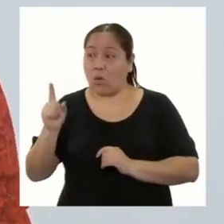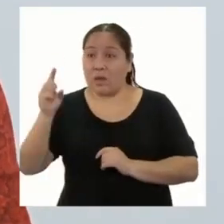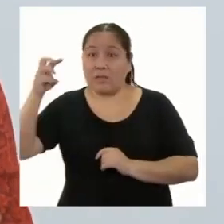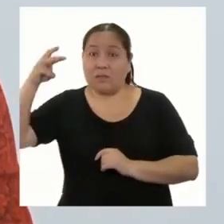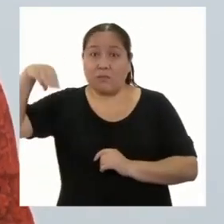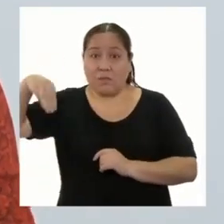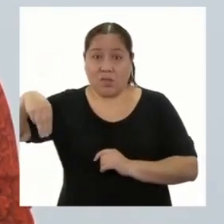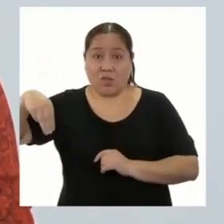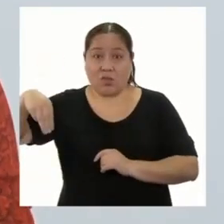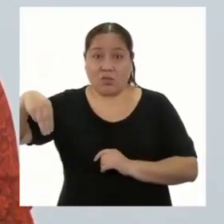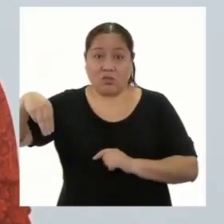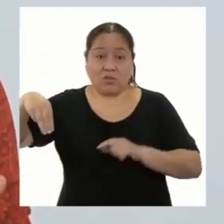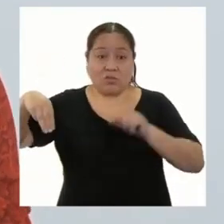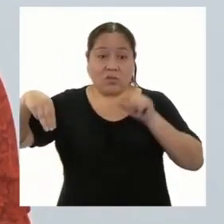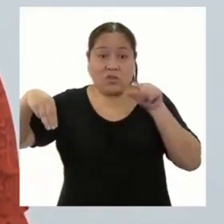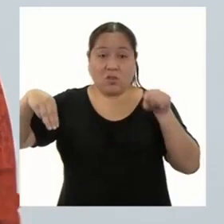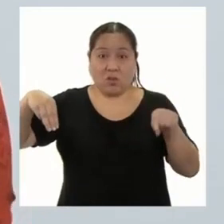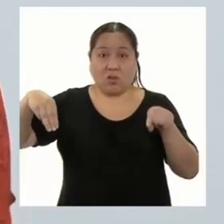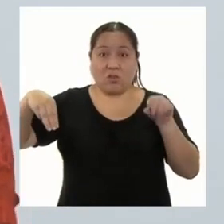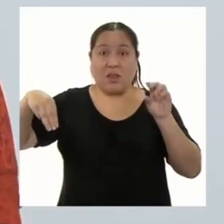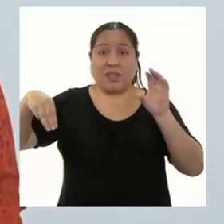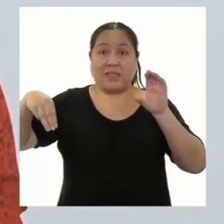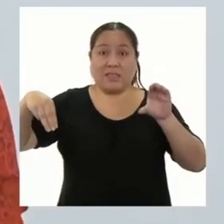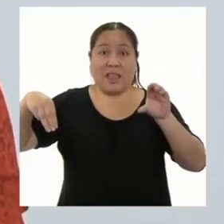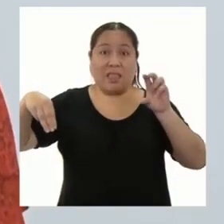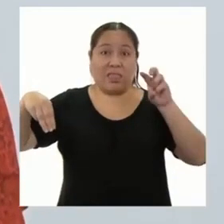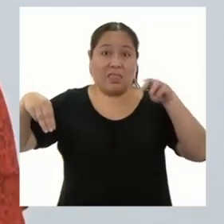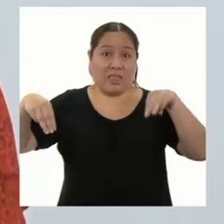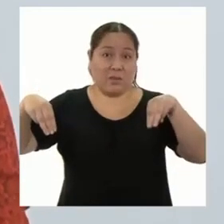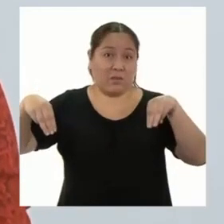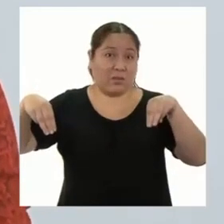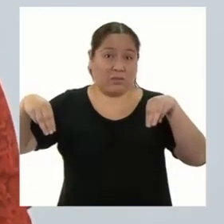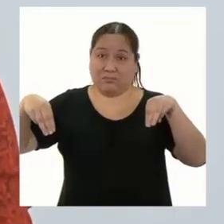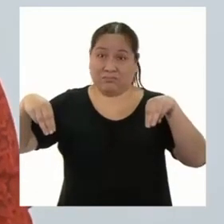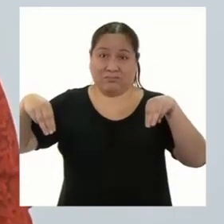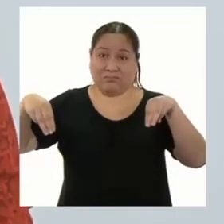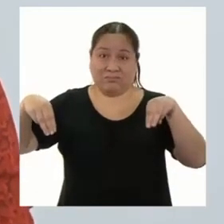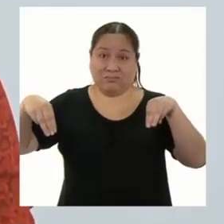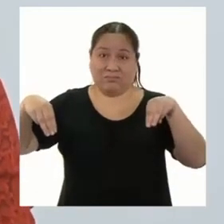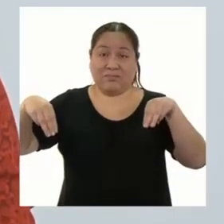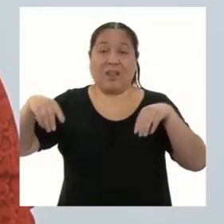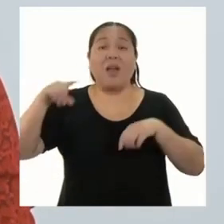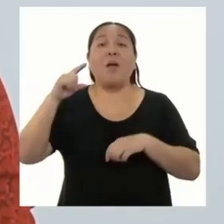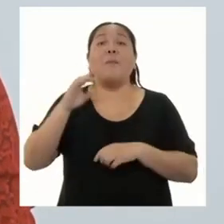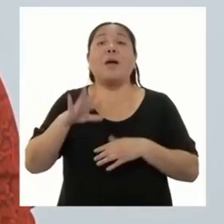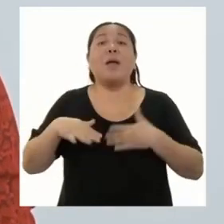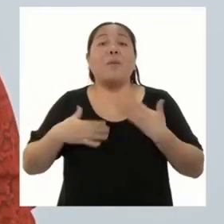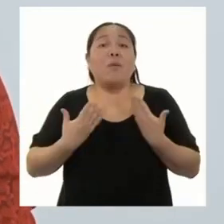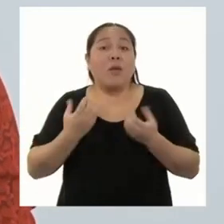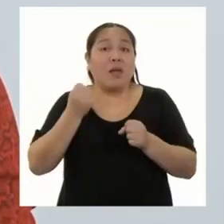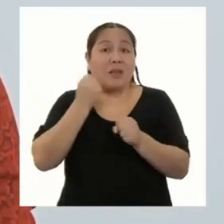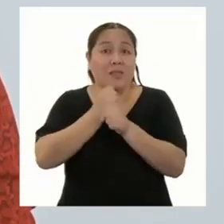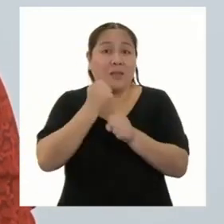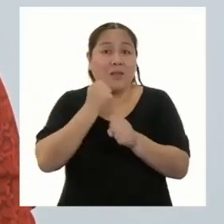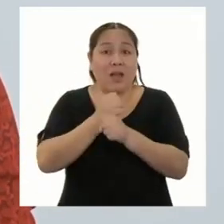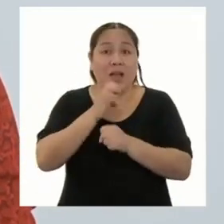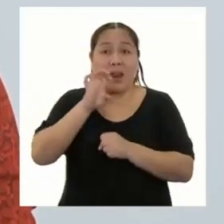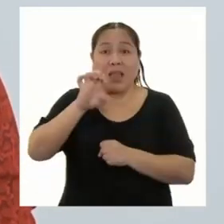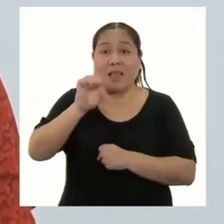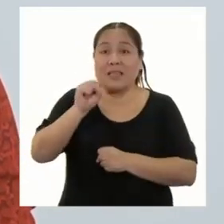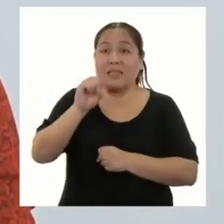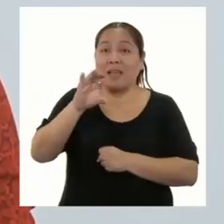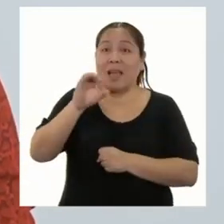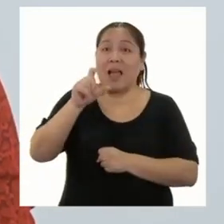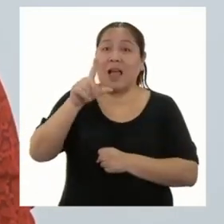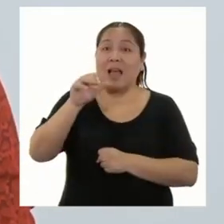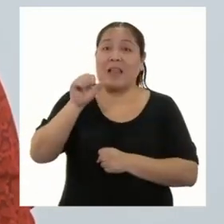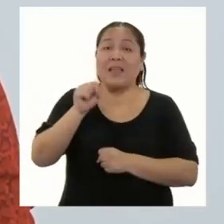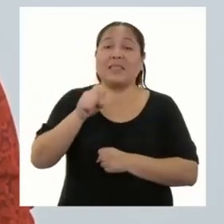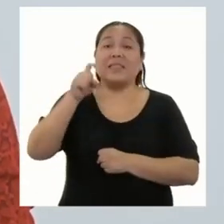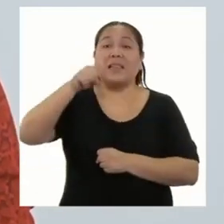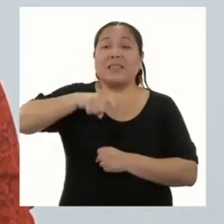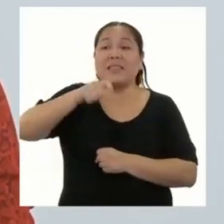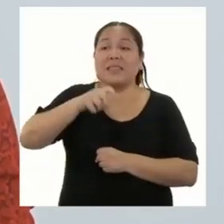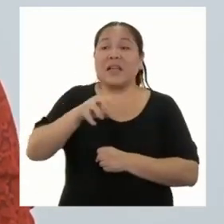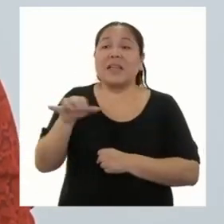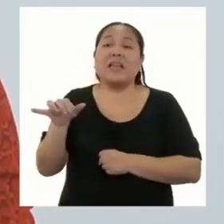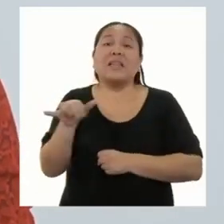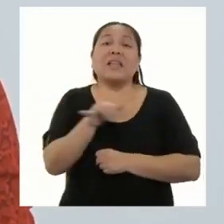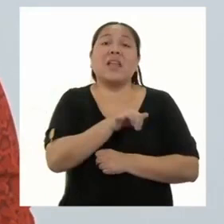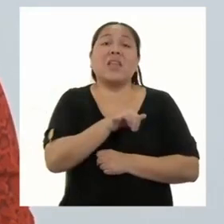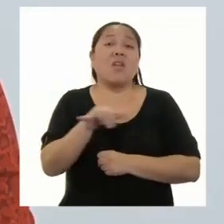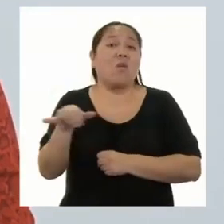metros y la otra es centímetros. Para trabajar con escalas necesitas estandarizar la